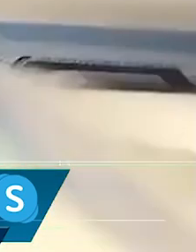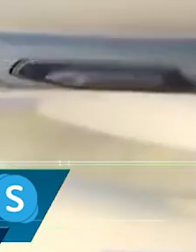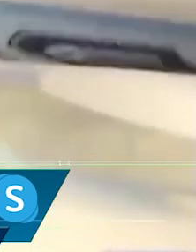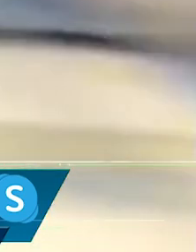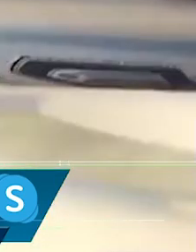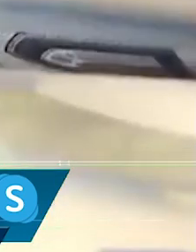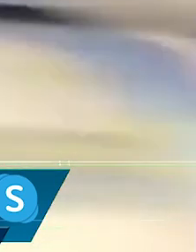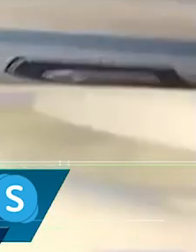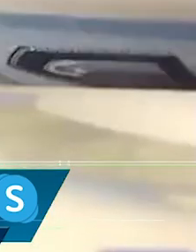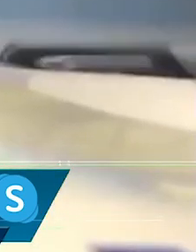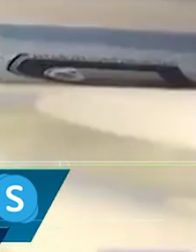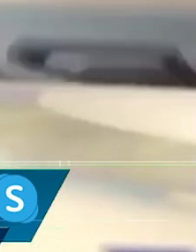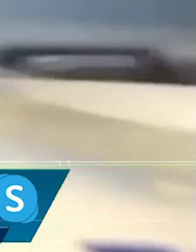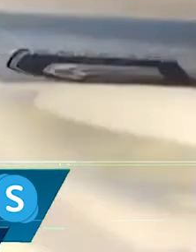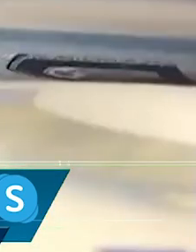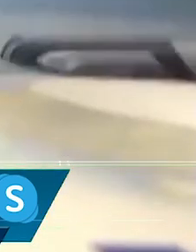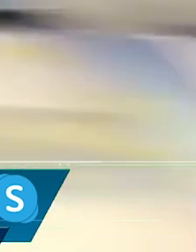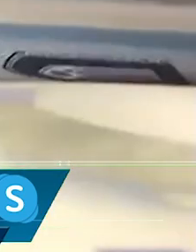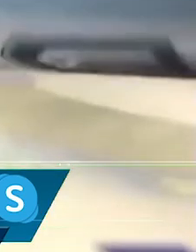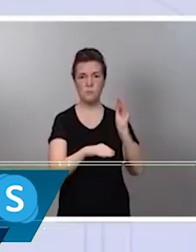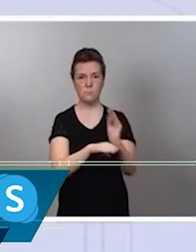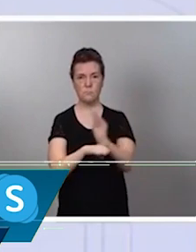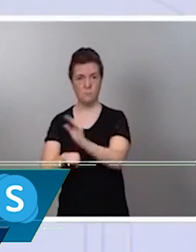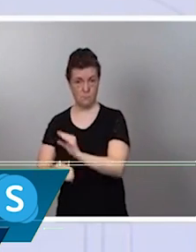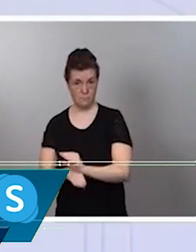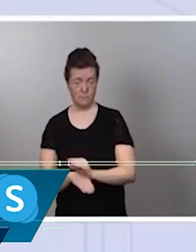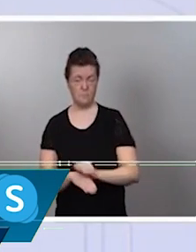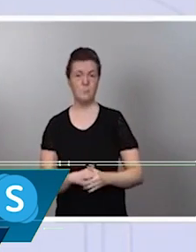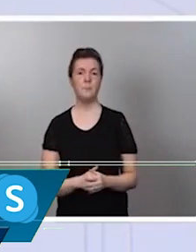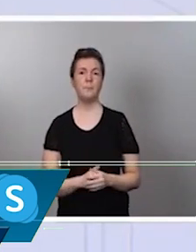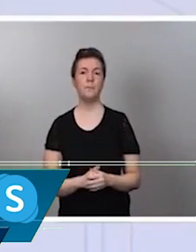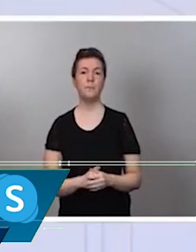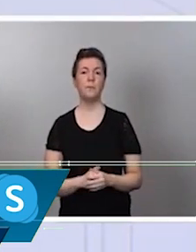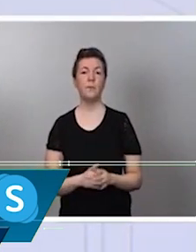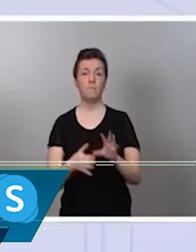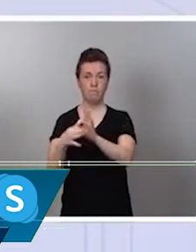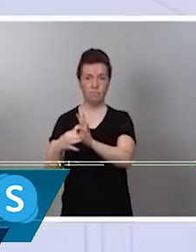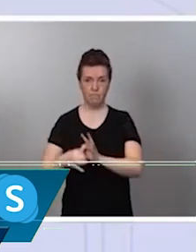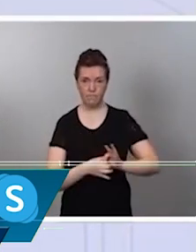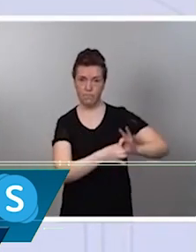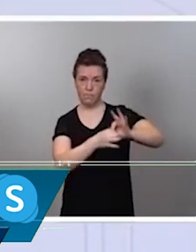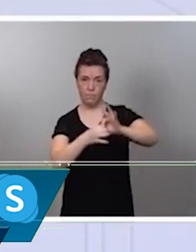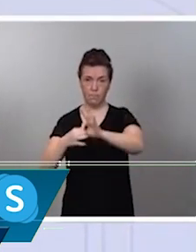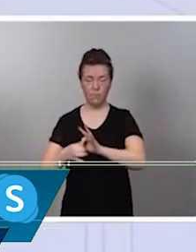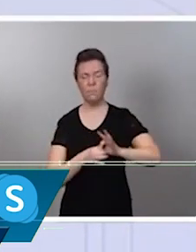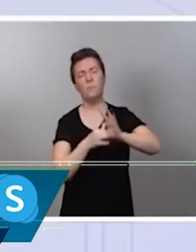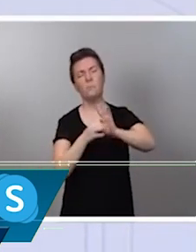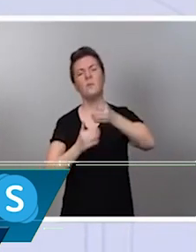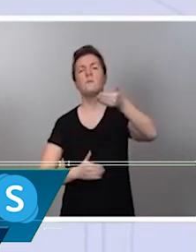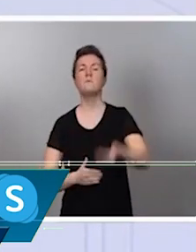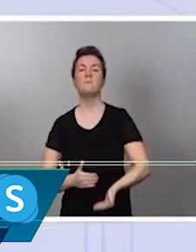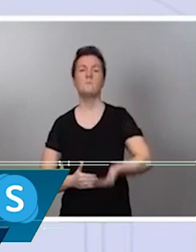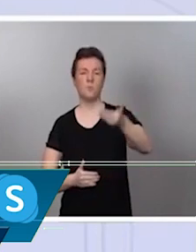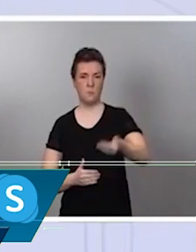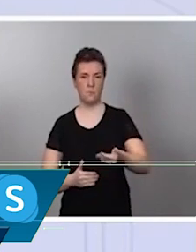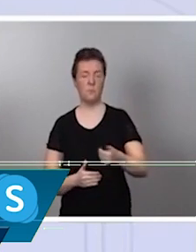es muchísimo peor que en la anterior, porque además, si miramos las cifras comparadas con el resto de la Unión Europea,